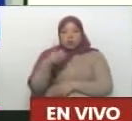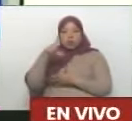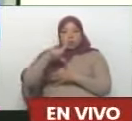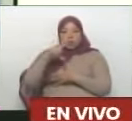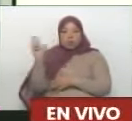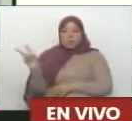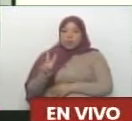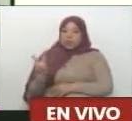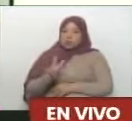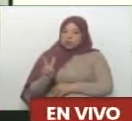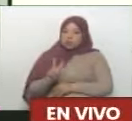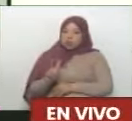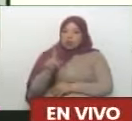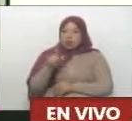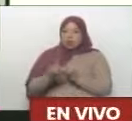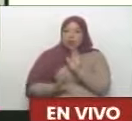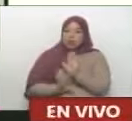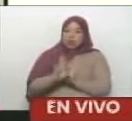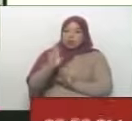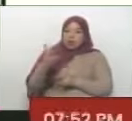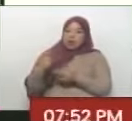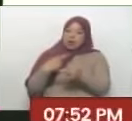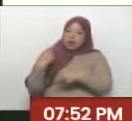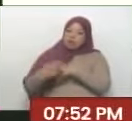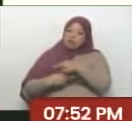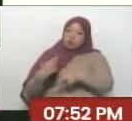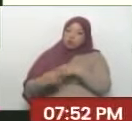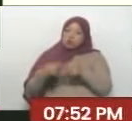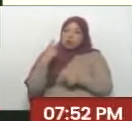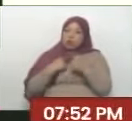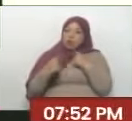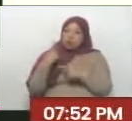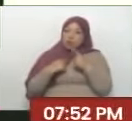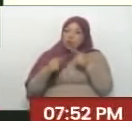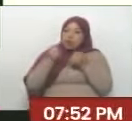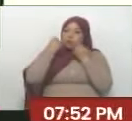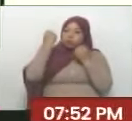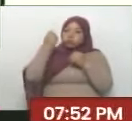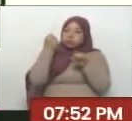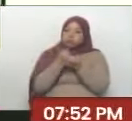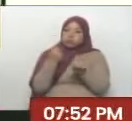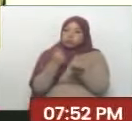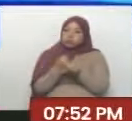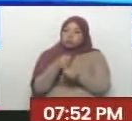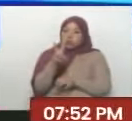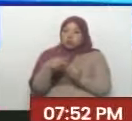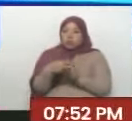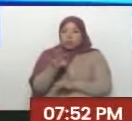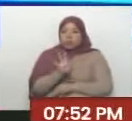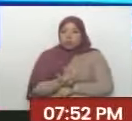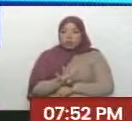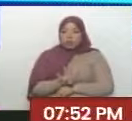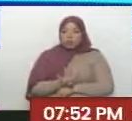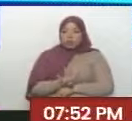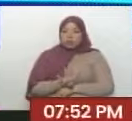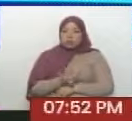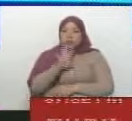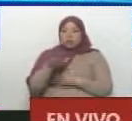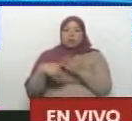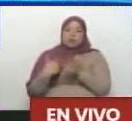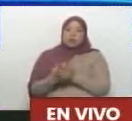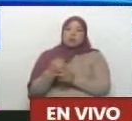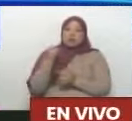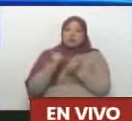Latinoamérica, en Venezuela, se estaba también desarrollando las revoluciones de colores con las guarimbas acá que experimentó. Las guarimbas en 2014. Y allá estaban